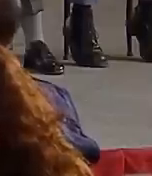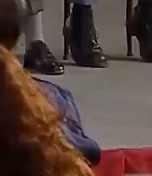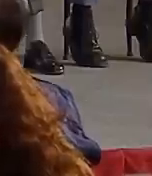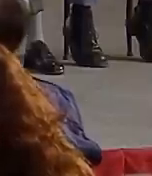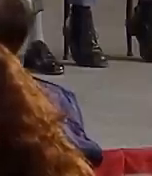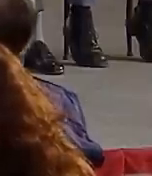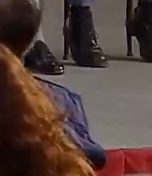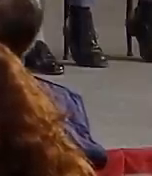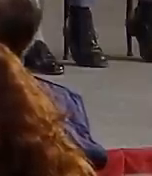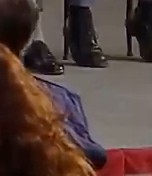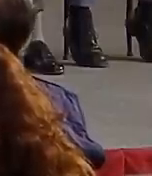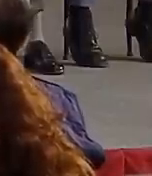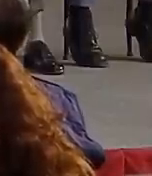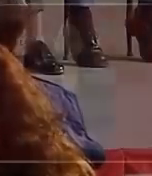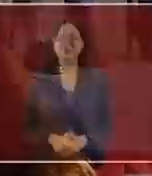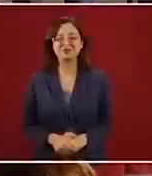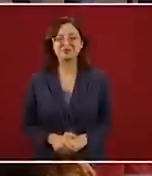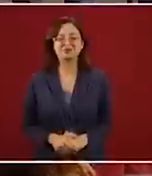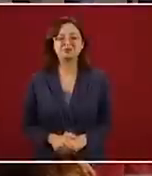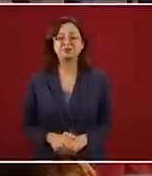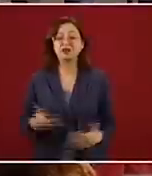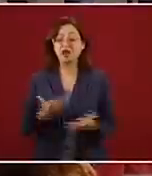un cambio, reacomodos.